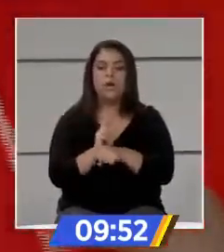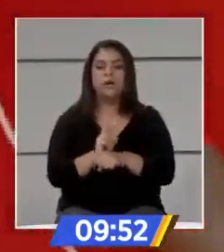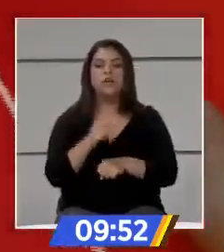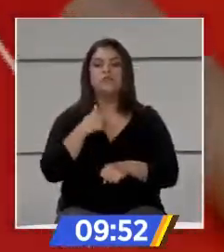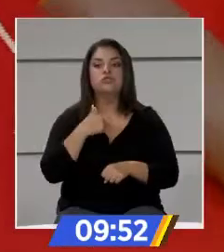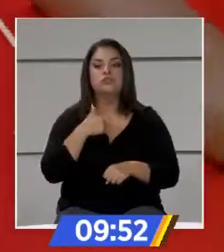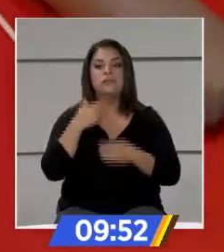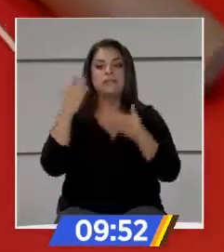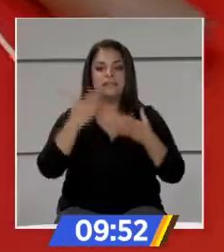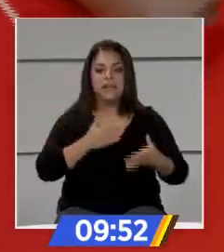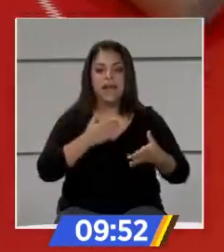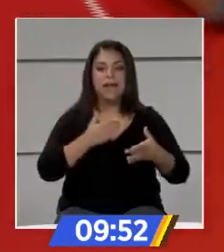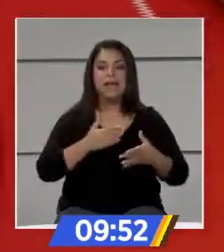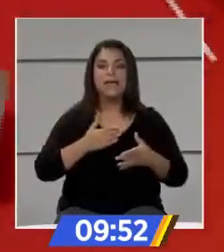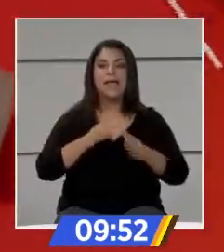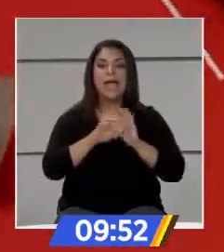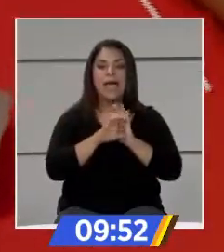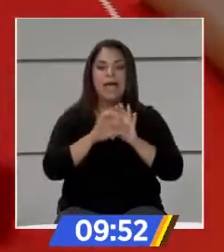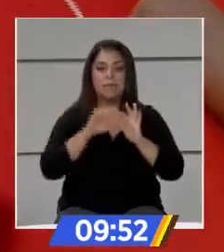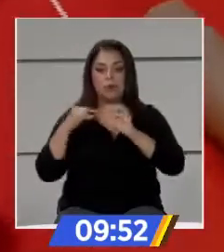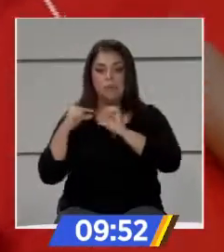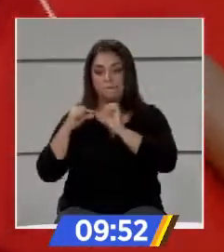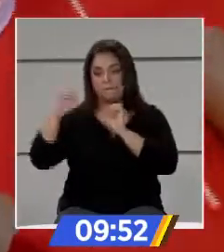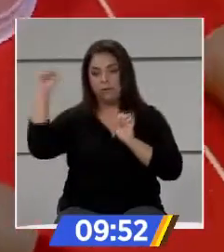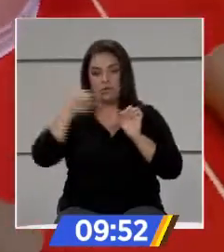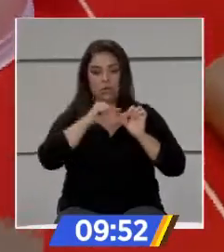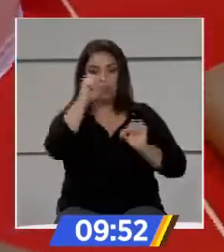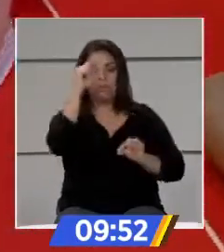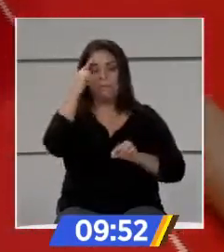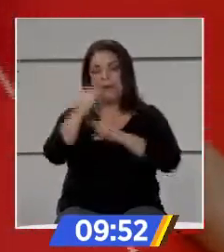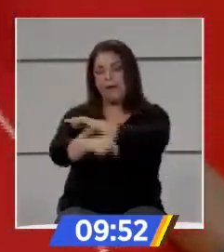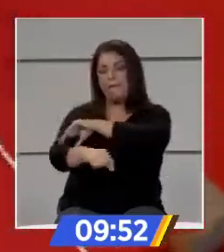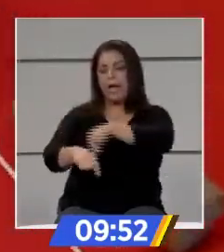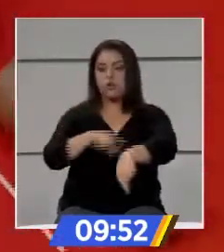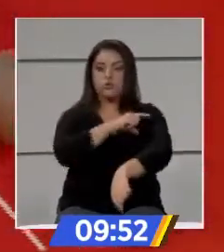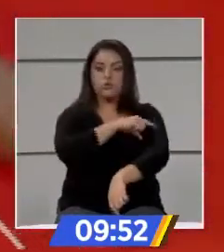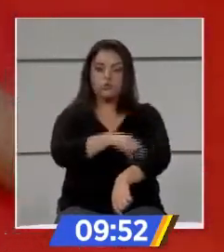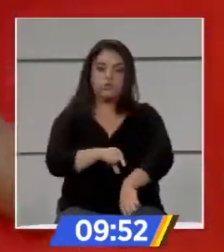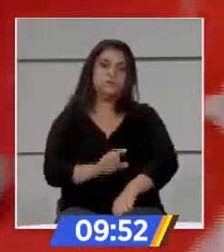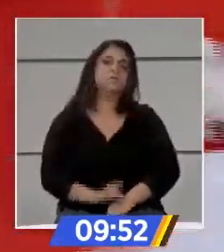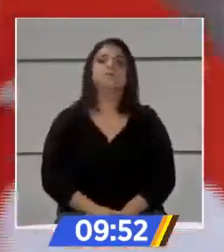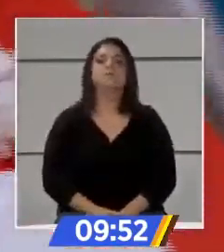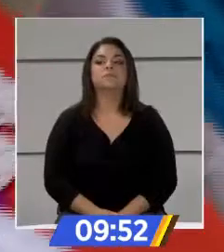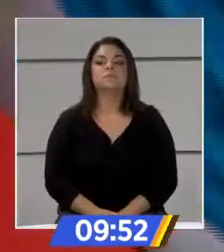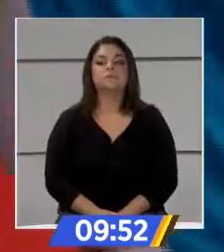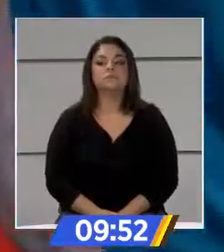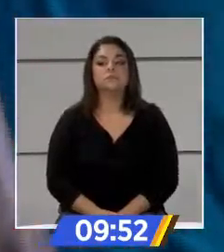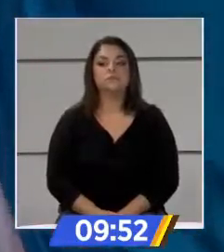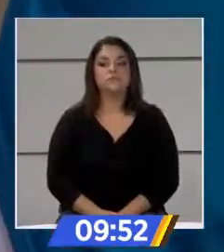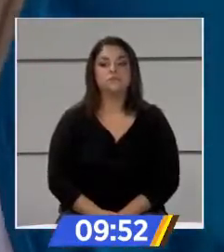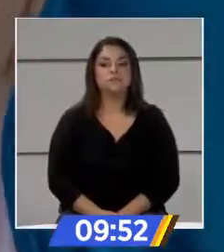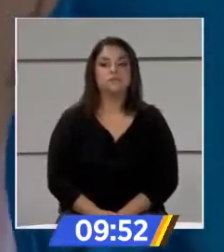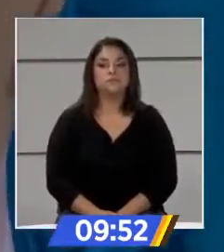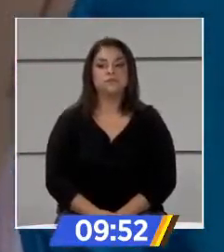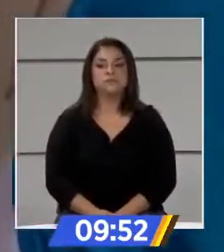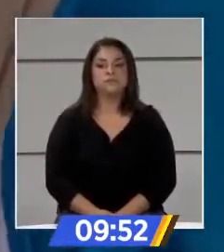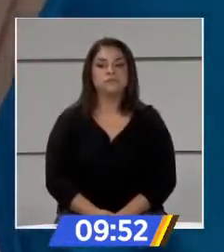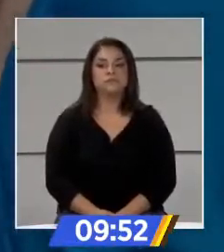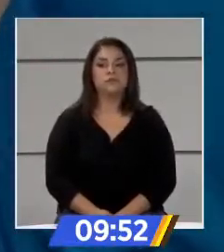los brazos. O ve este, hay uno que podría tener bracitos así. Ay, bueno, si los desenredamos.